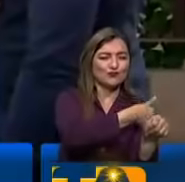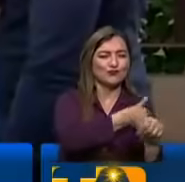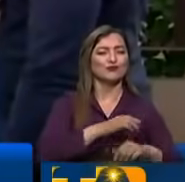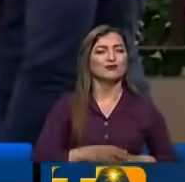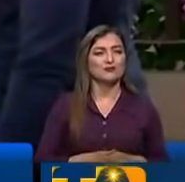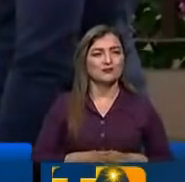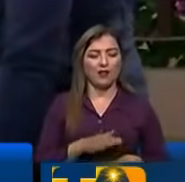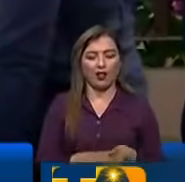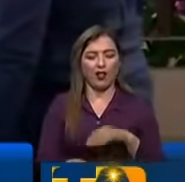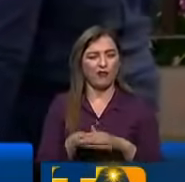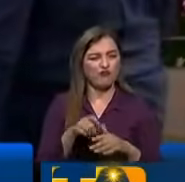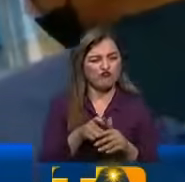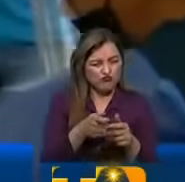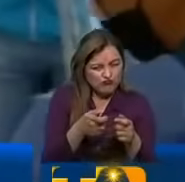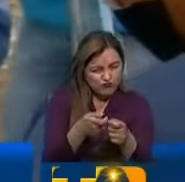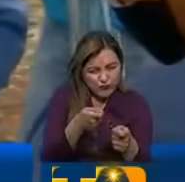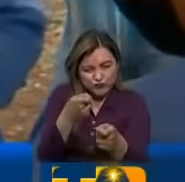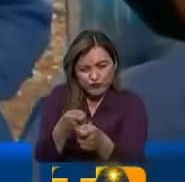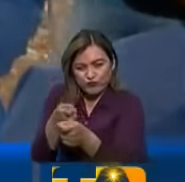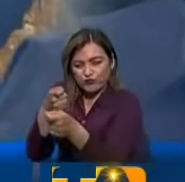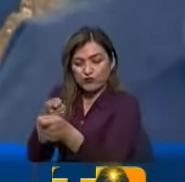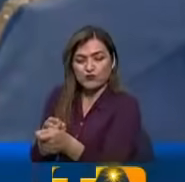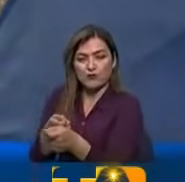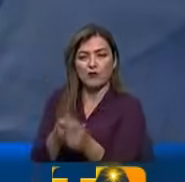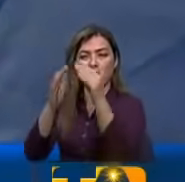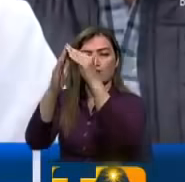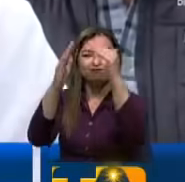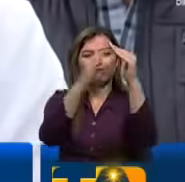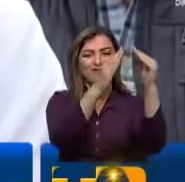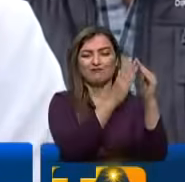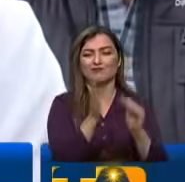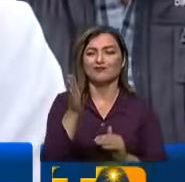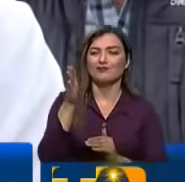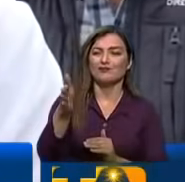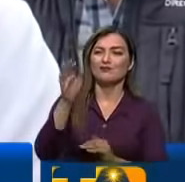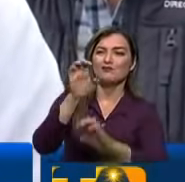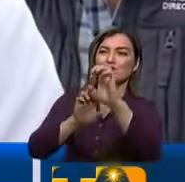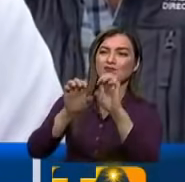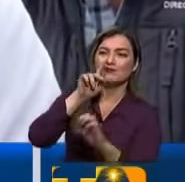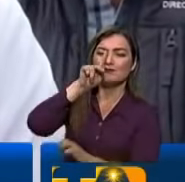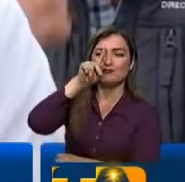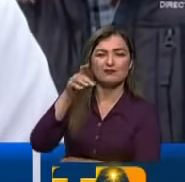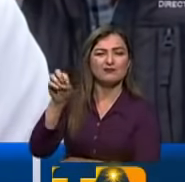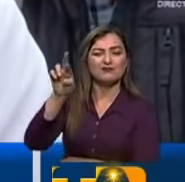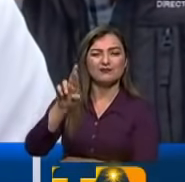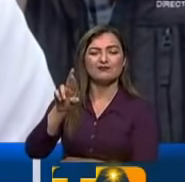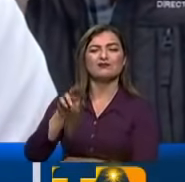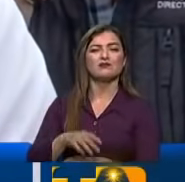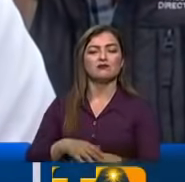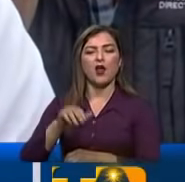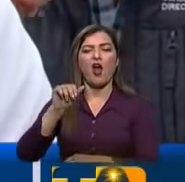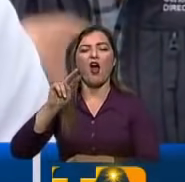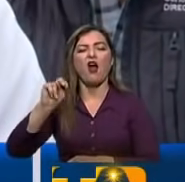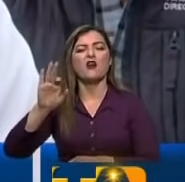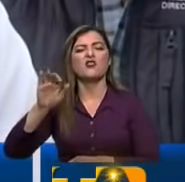y desinfección, además del chequeo puerta a puerta. Se realiza el tamizaje, es decir, las pruebas antigénicas, y